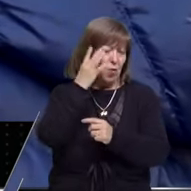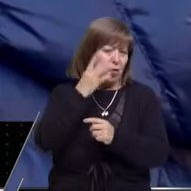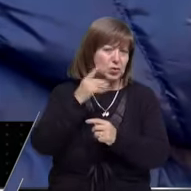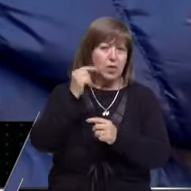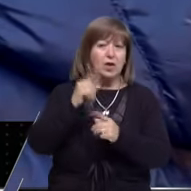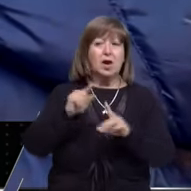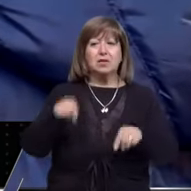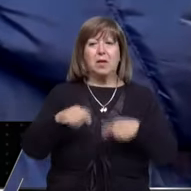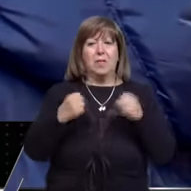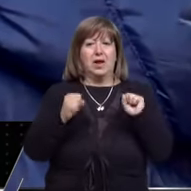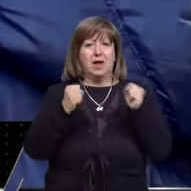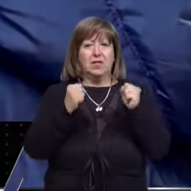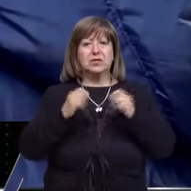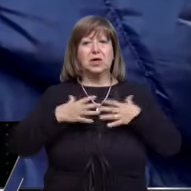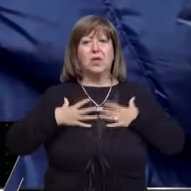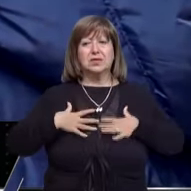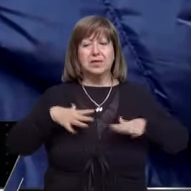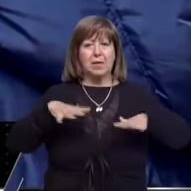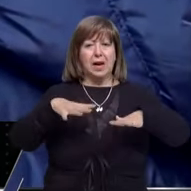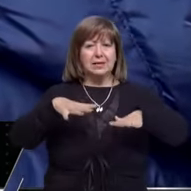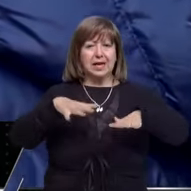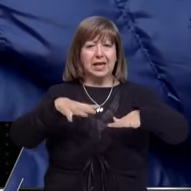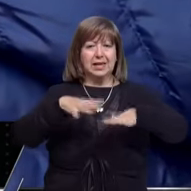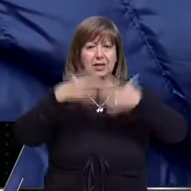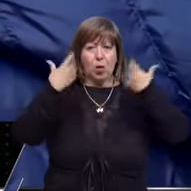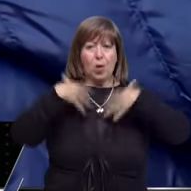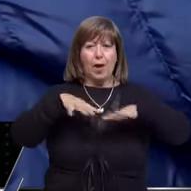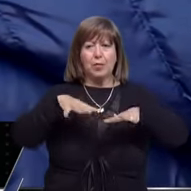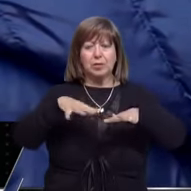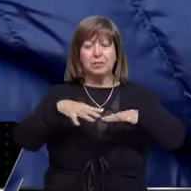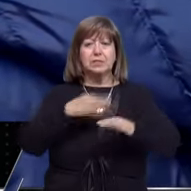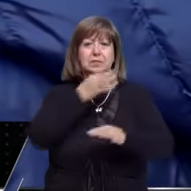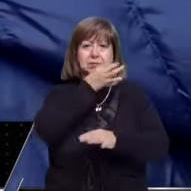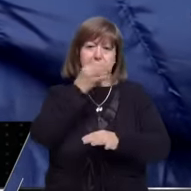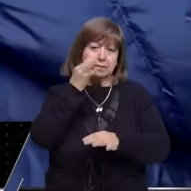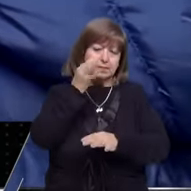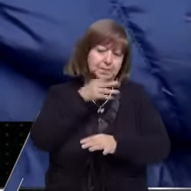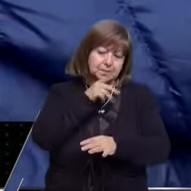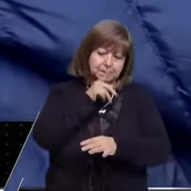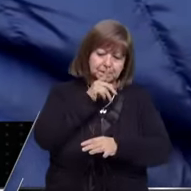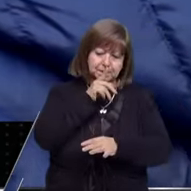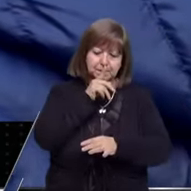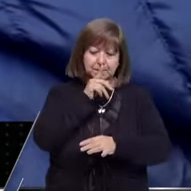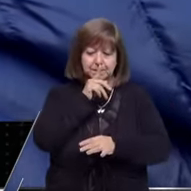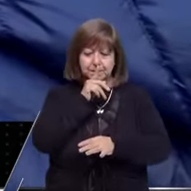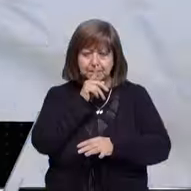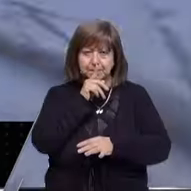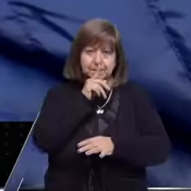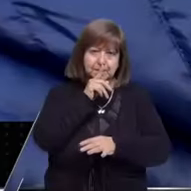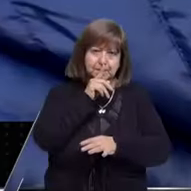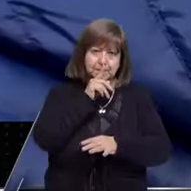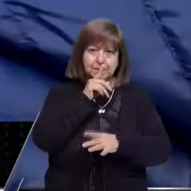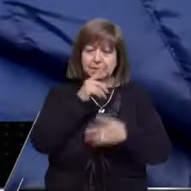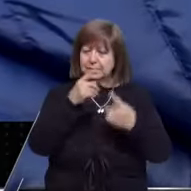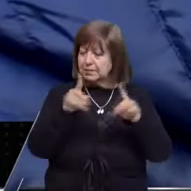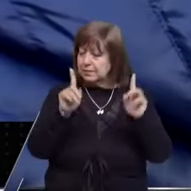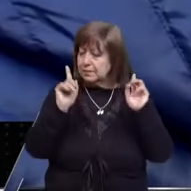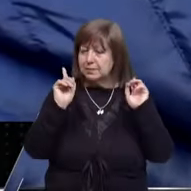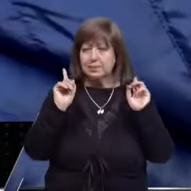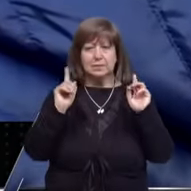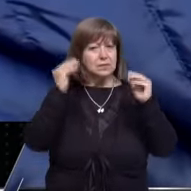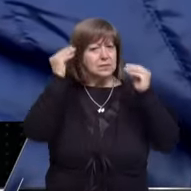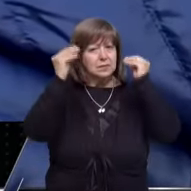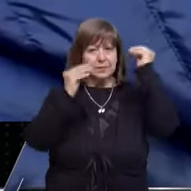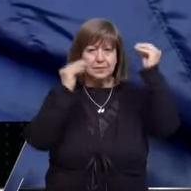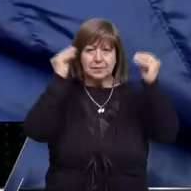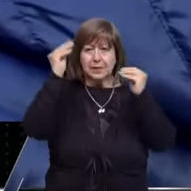muy nerviosa, tirita, no habla mucho, no es ella. Muy preocupada porque, bueno,